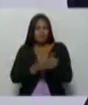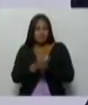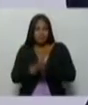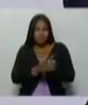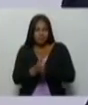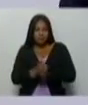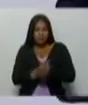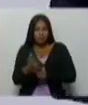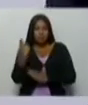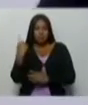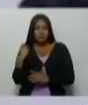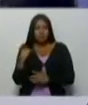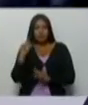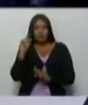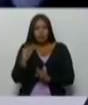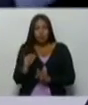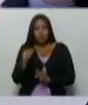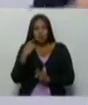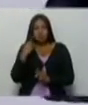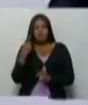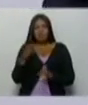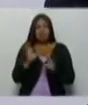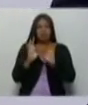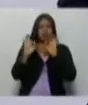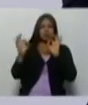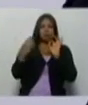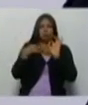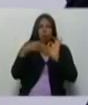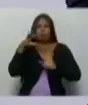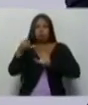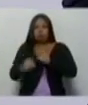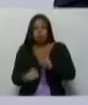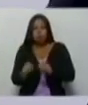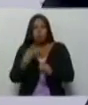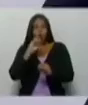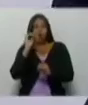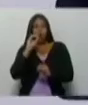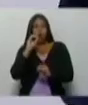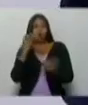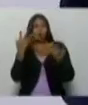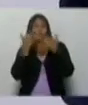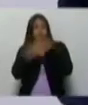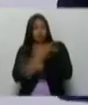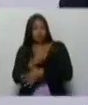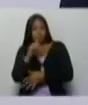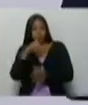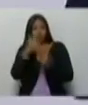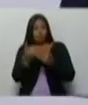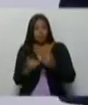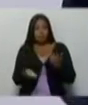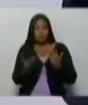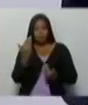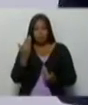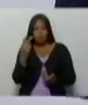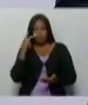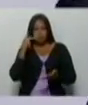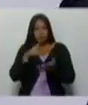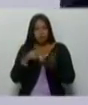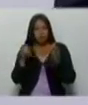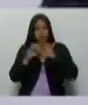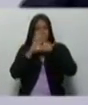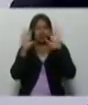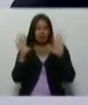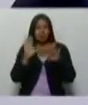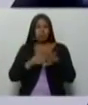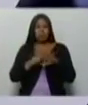el que tiene una pyme, lo ve como algo muy distante o tiene la confusión, que es importante por eso este programa y venir a estos programas,